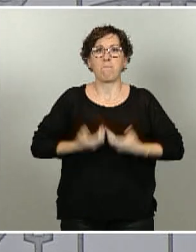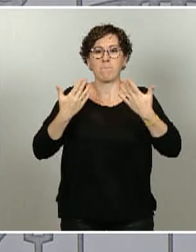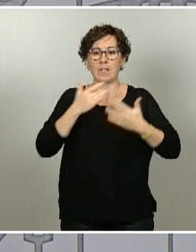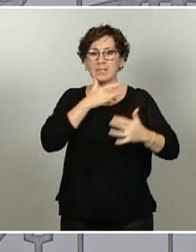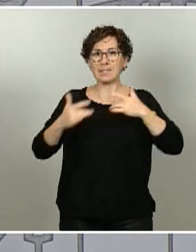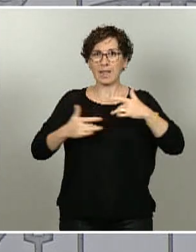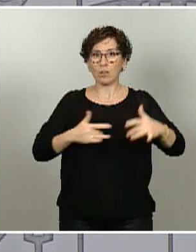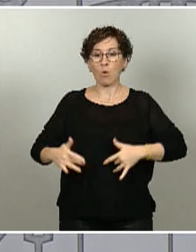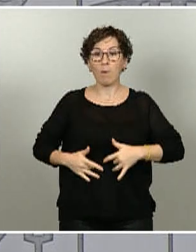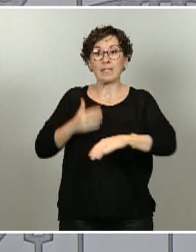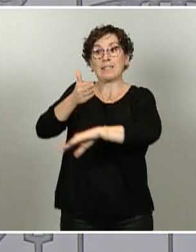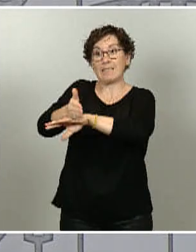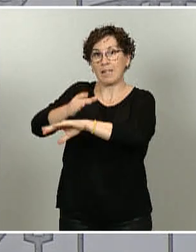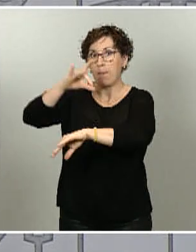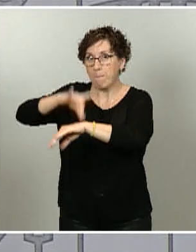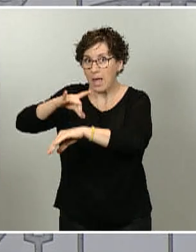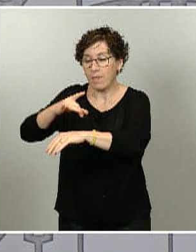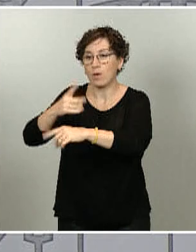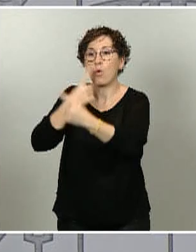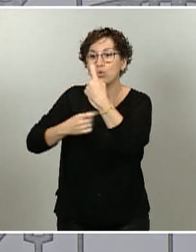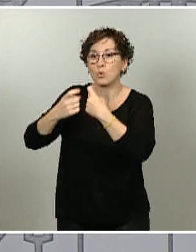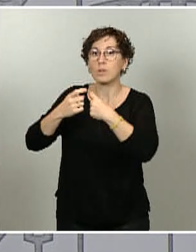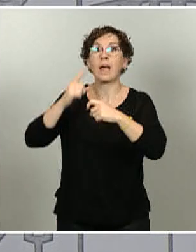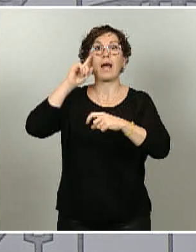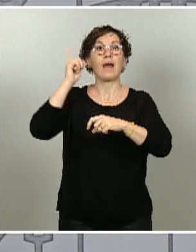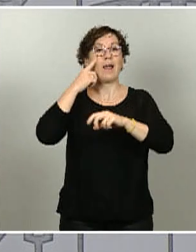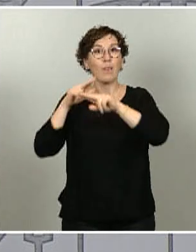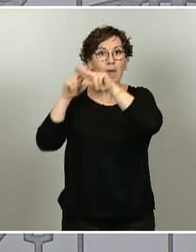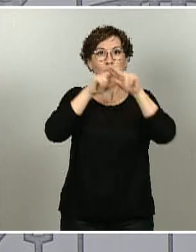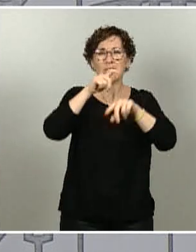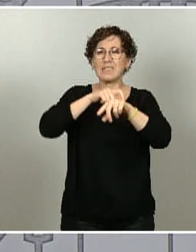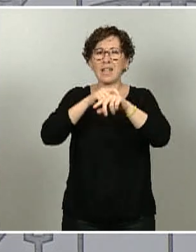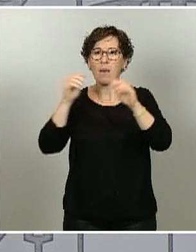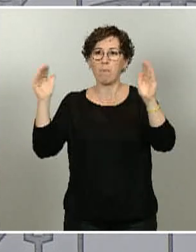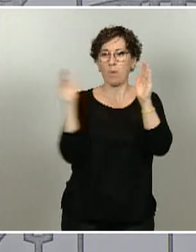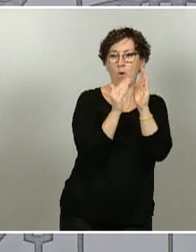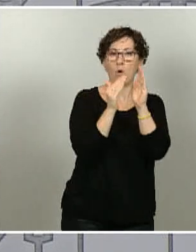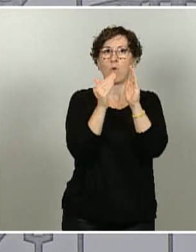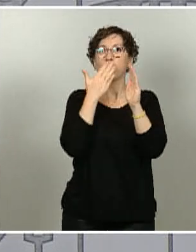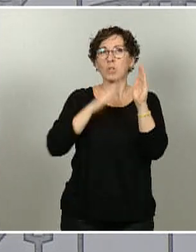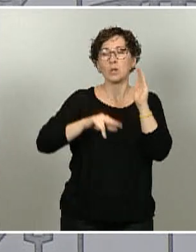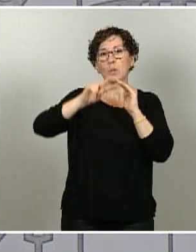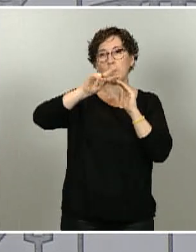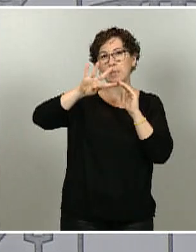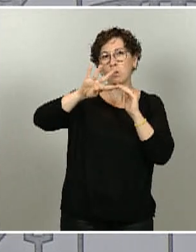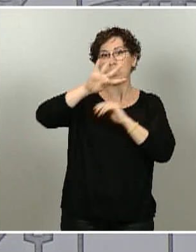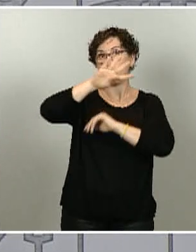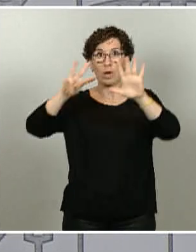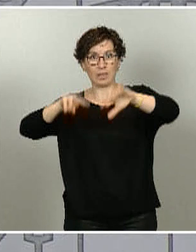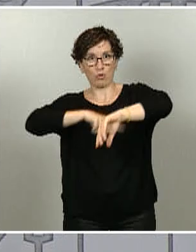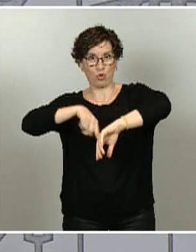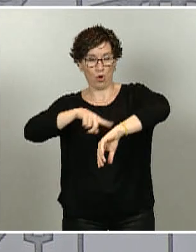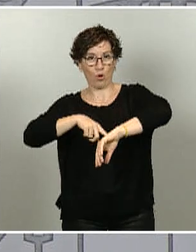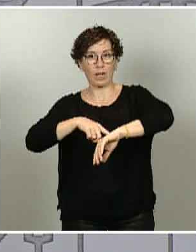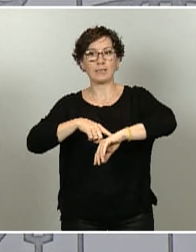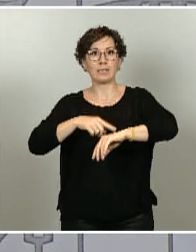diagnóstico, se vaya produciendo y que se mantenga en un plazo de entre 24 y 48 horas. Según los datos de los que disponemos, ya les digo que nos faltan todavía